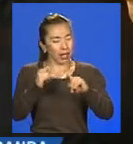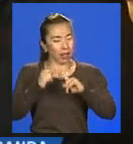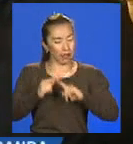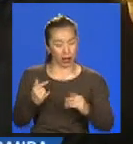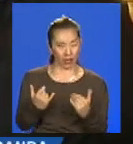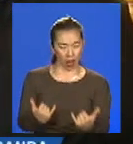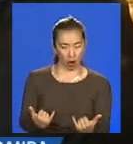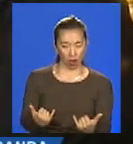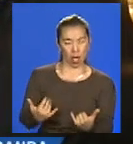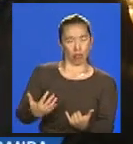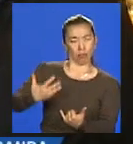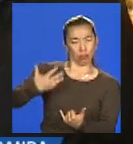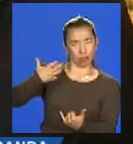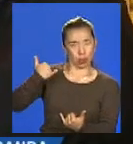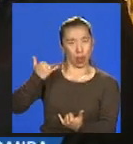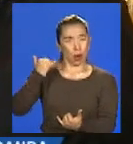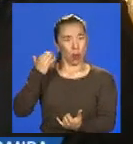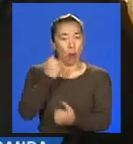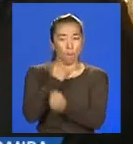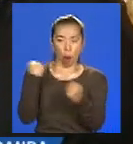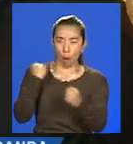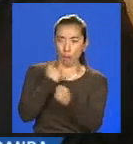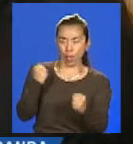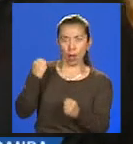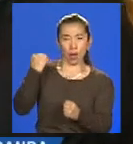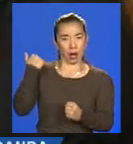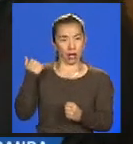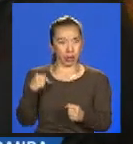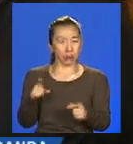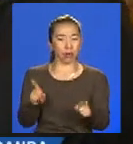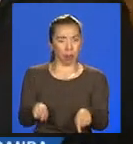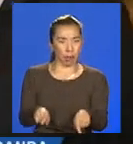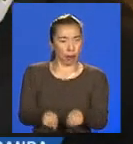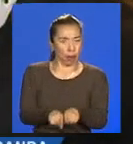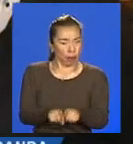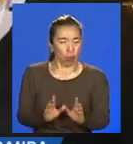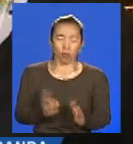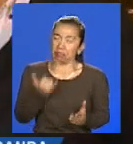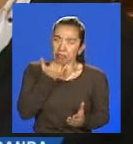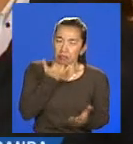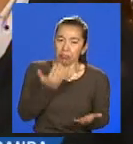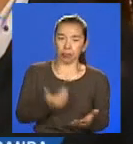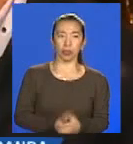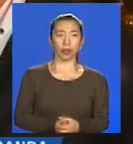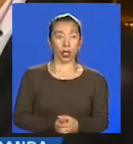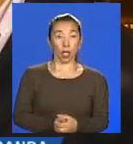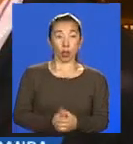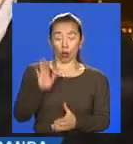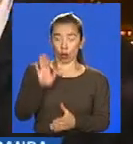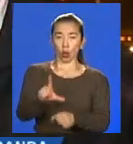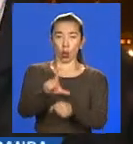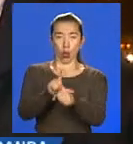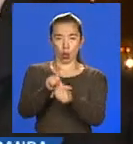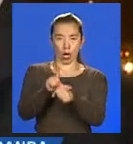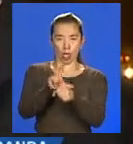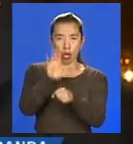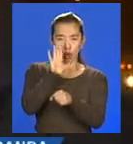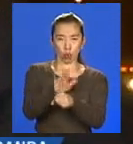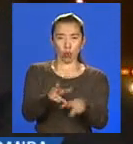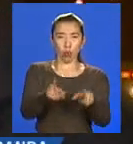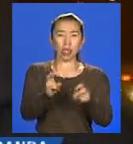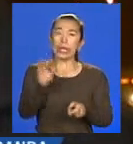establecer con los de 2 detonaciones ocurrieron hoy en Bogotá? Bueno, la localidad de Puente Aranda de manera particular ha sido víctima